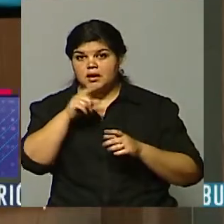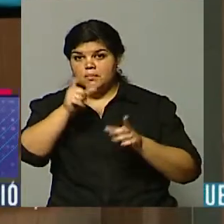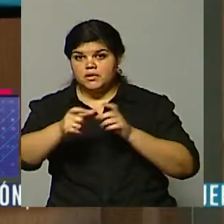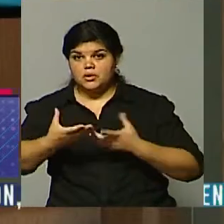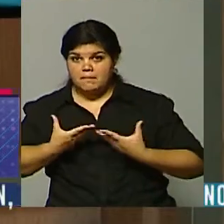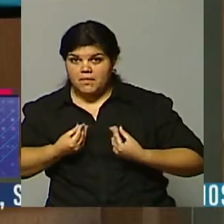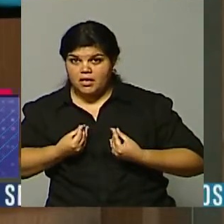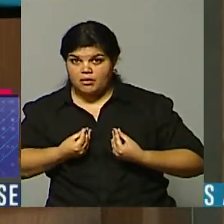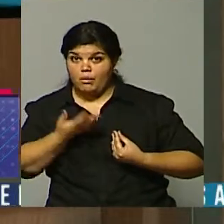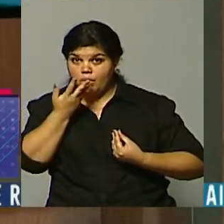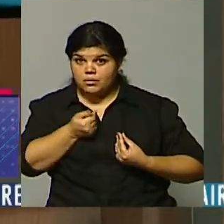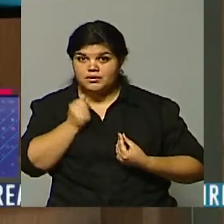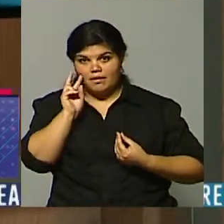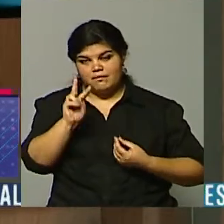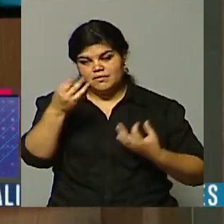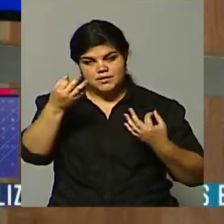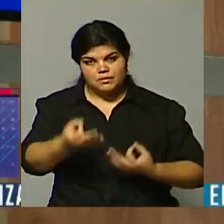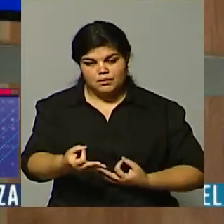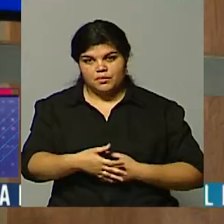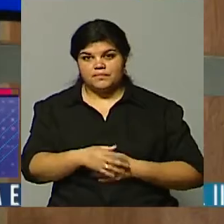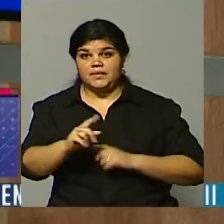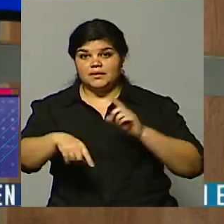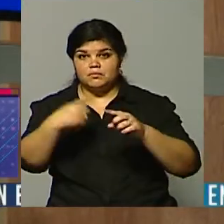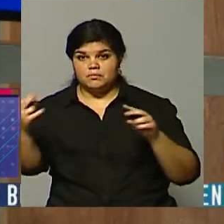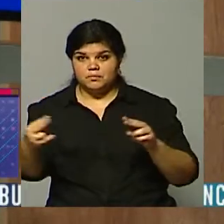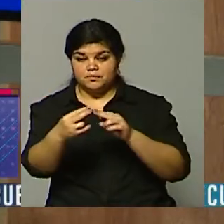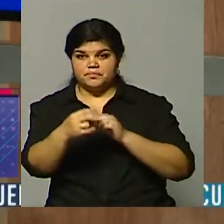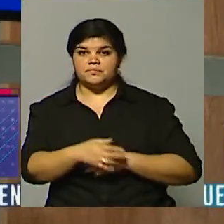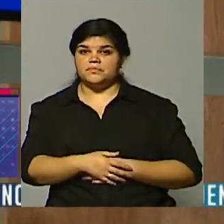amantes del género. Será hasta la semana que viene. Hasta la semana que viene. Muchas gracias.